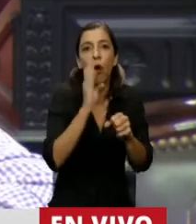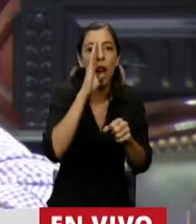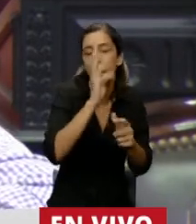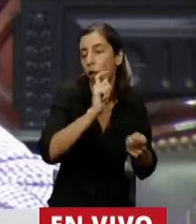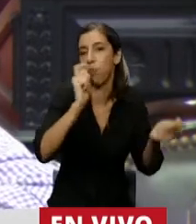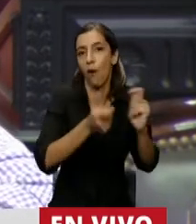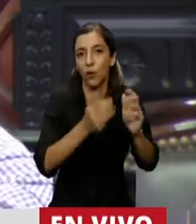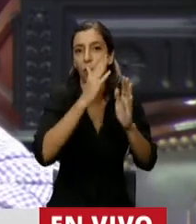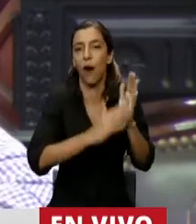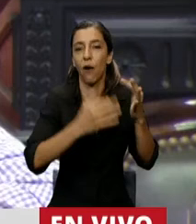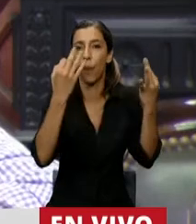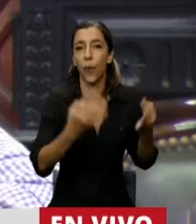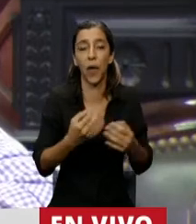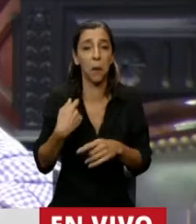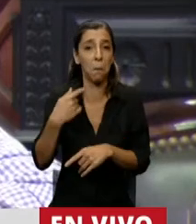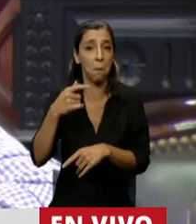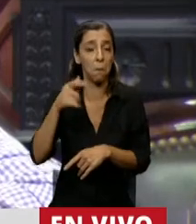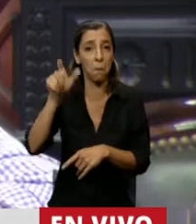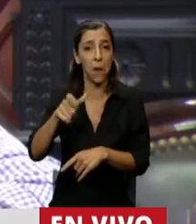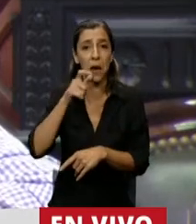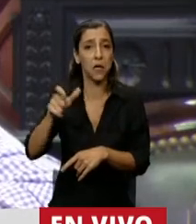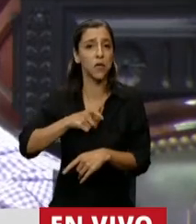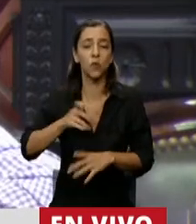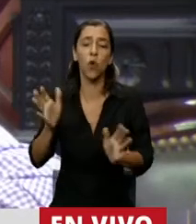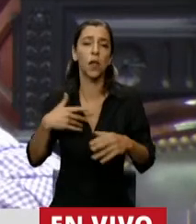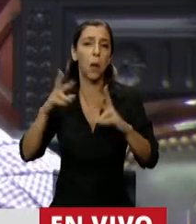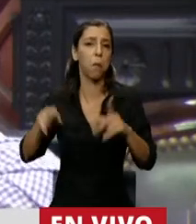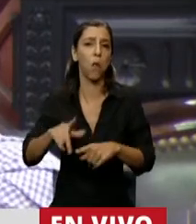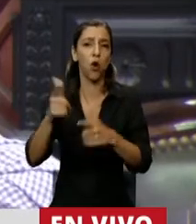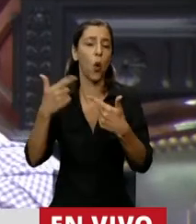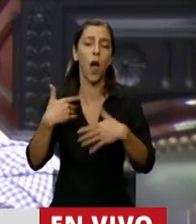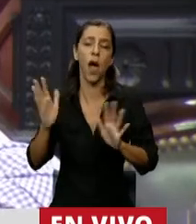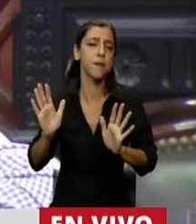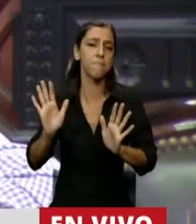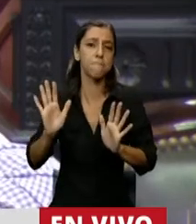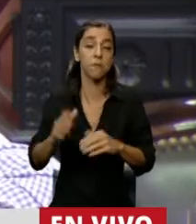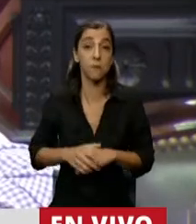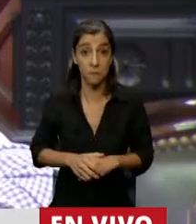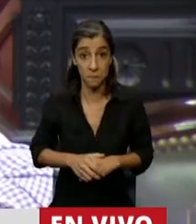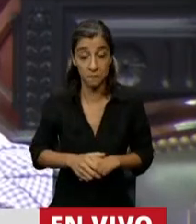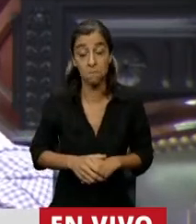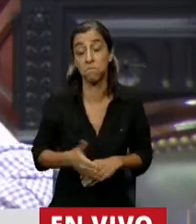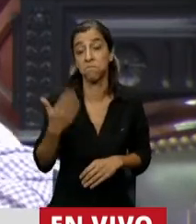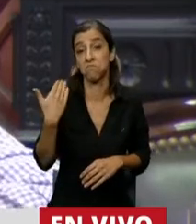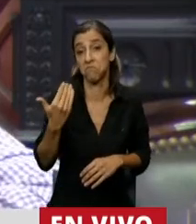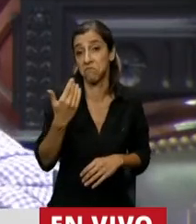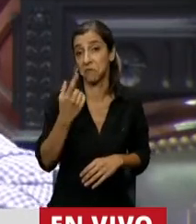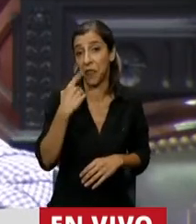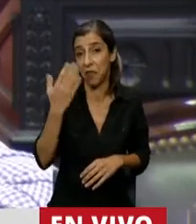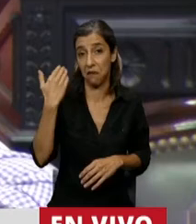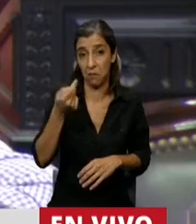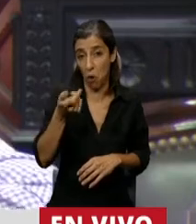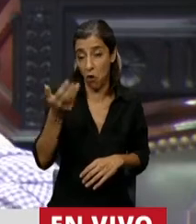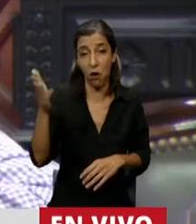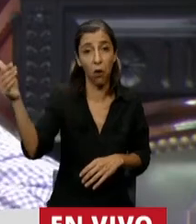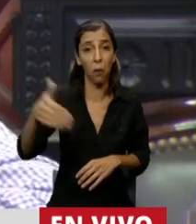que no estaba en sus planes. Y hace pocos días, cuando volvió a estar en el plenario de comisiones, reafirmó eso,